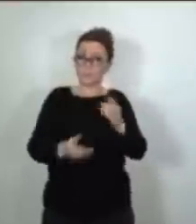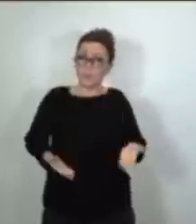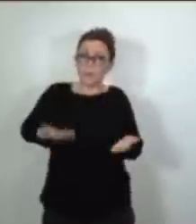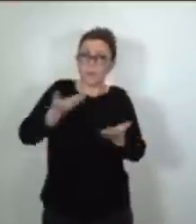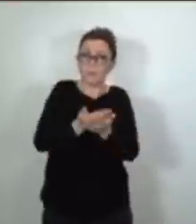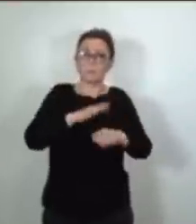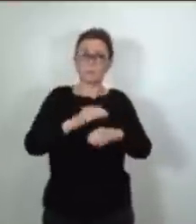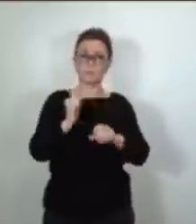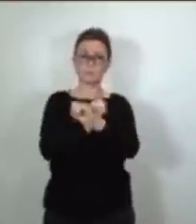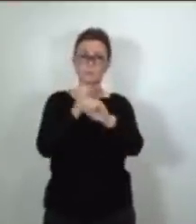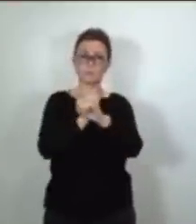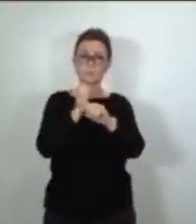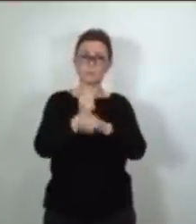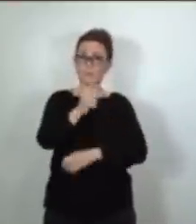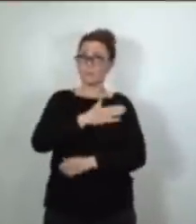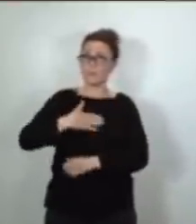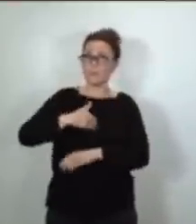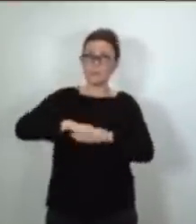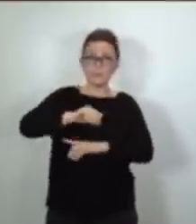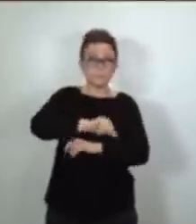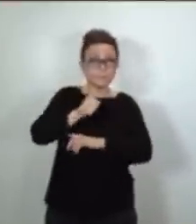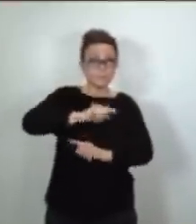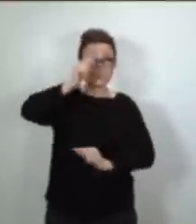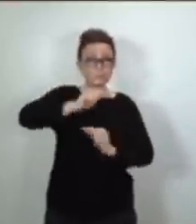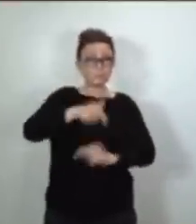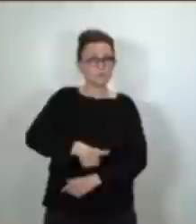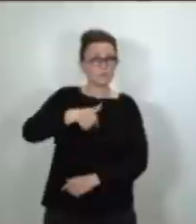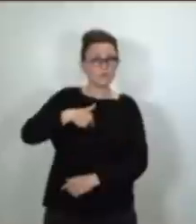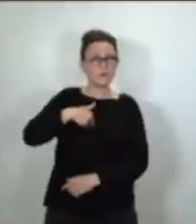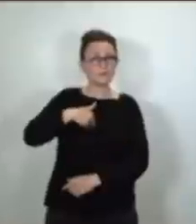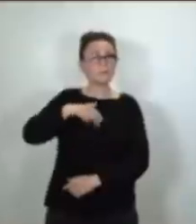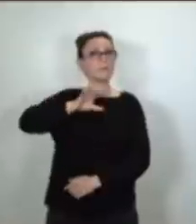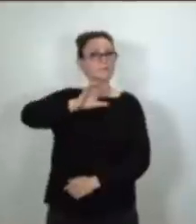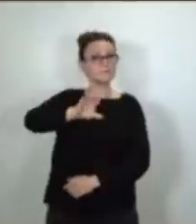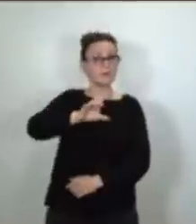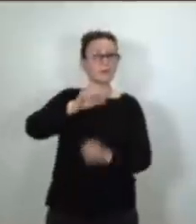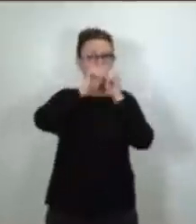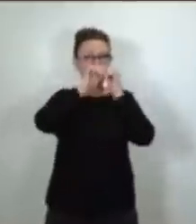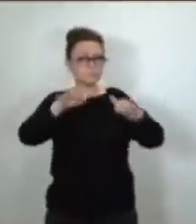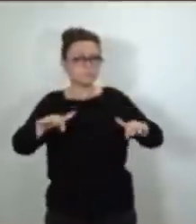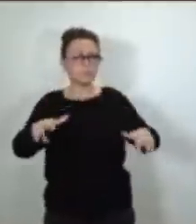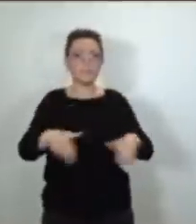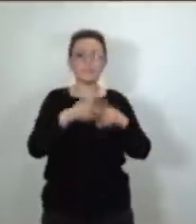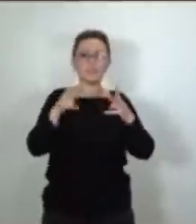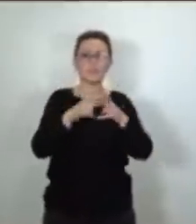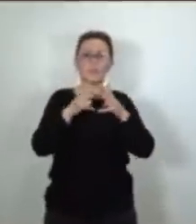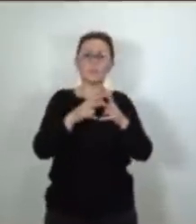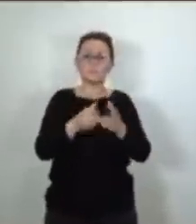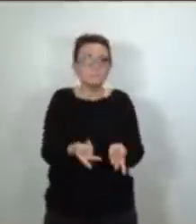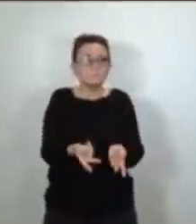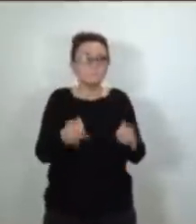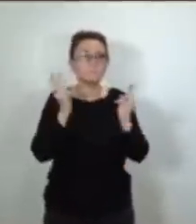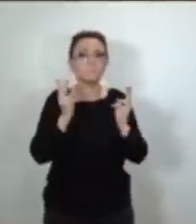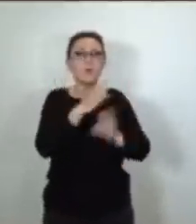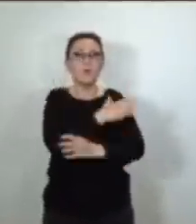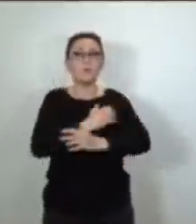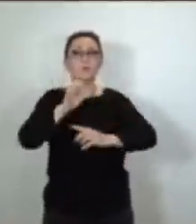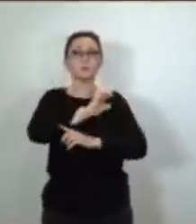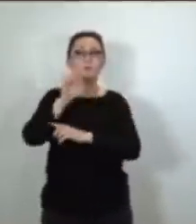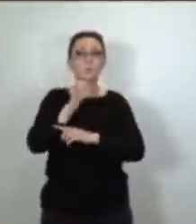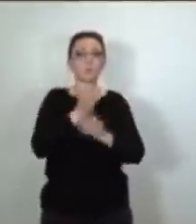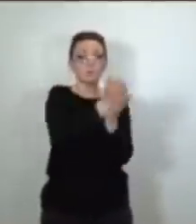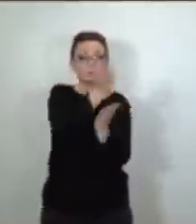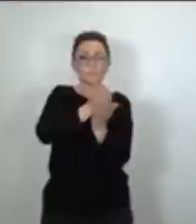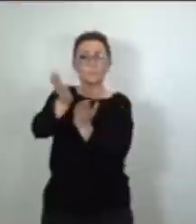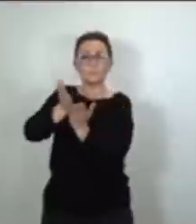tu papel para la aprobación de unos presupuestos generales del Estado expansivos y sociales que permita canalizar los fondos europeos ha